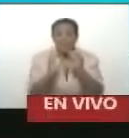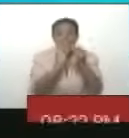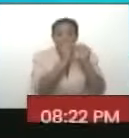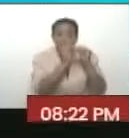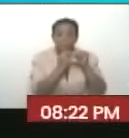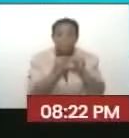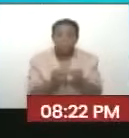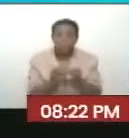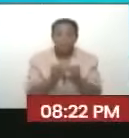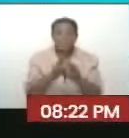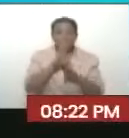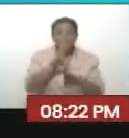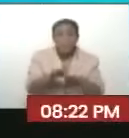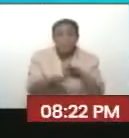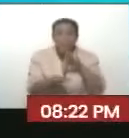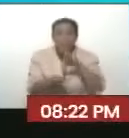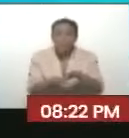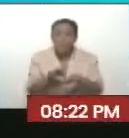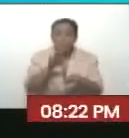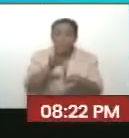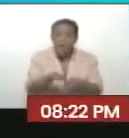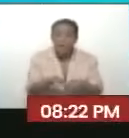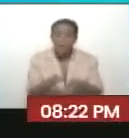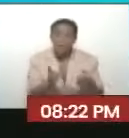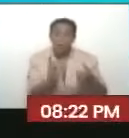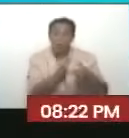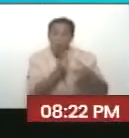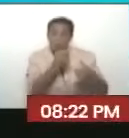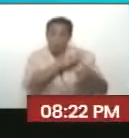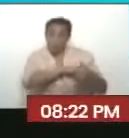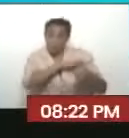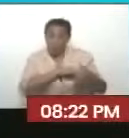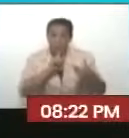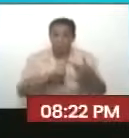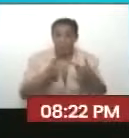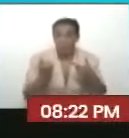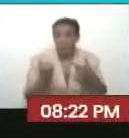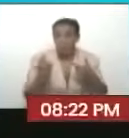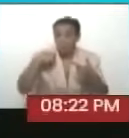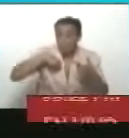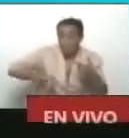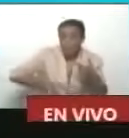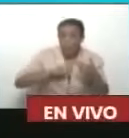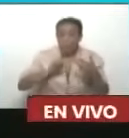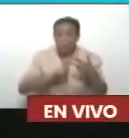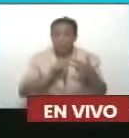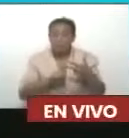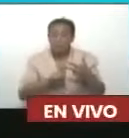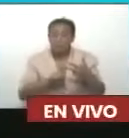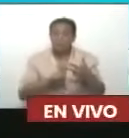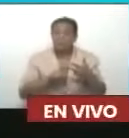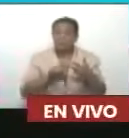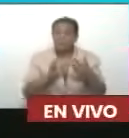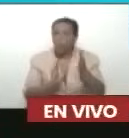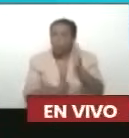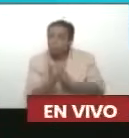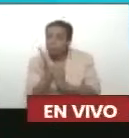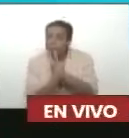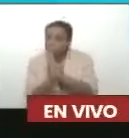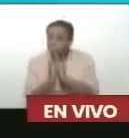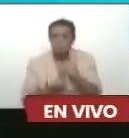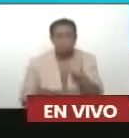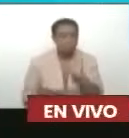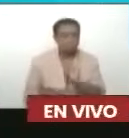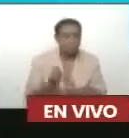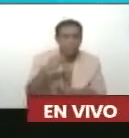recuperando paso a paso lo social, lo económico, lo político, haciendo una recuperación integral del país.